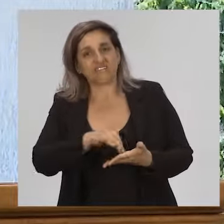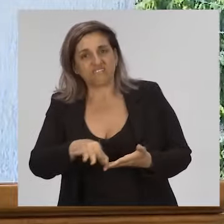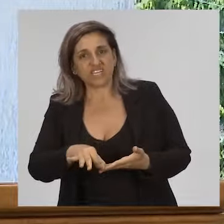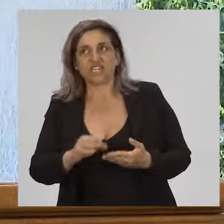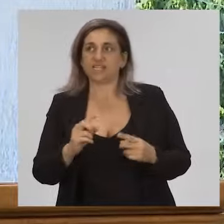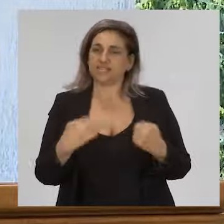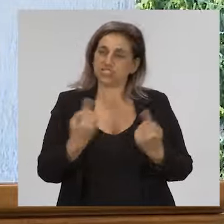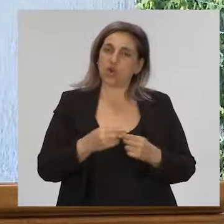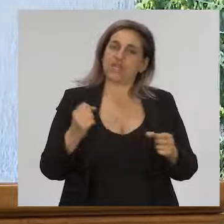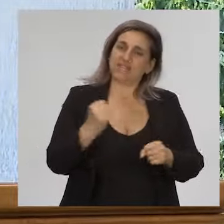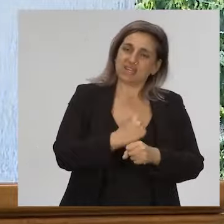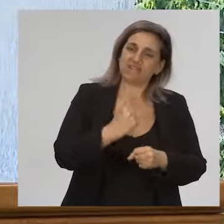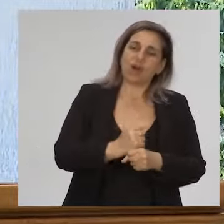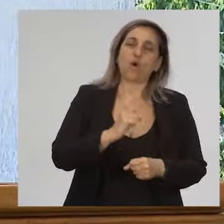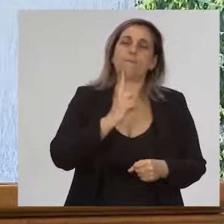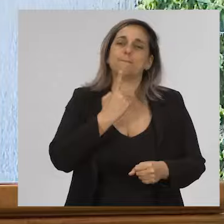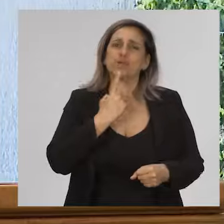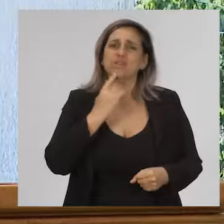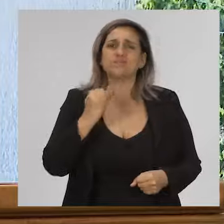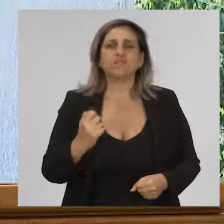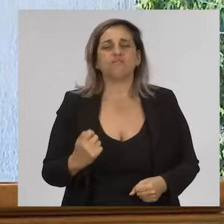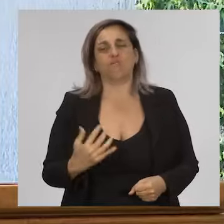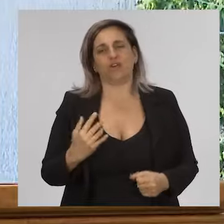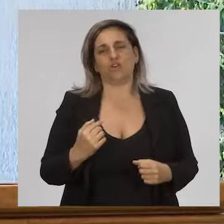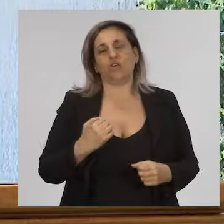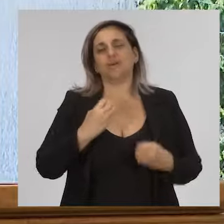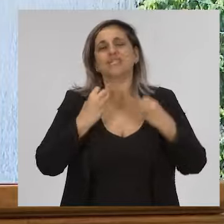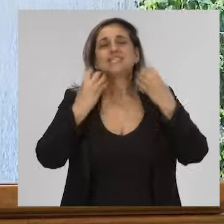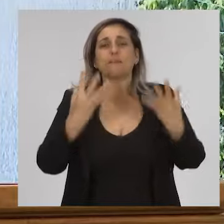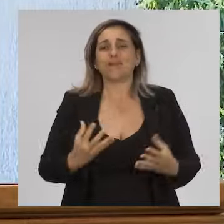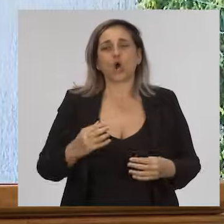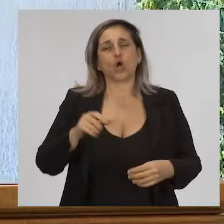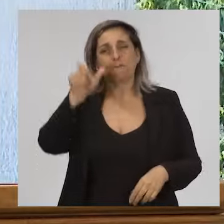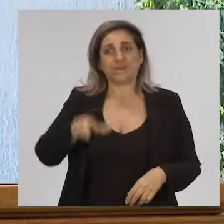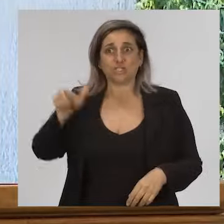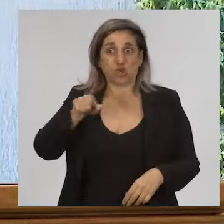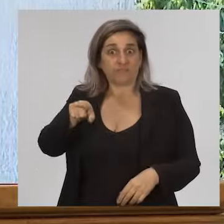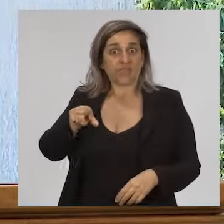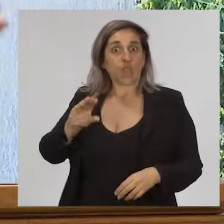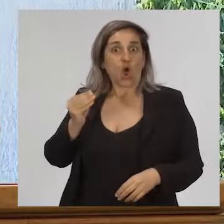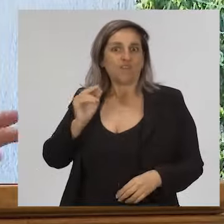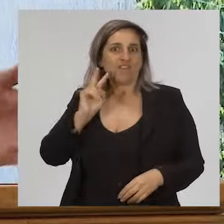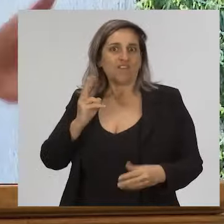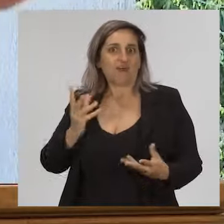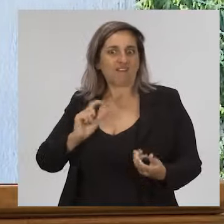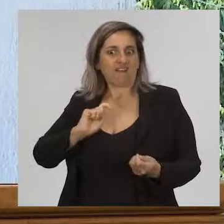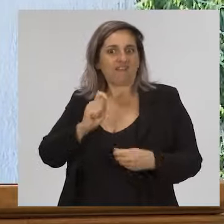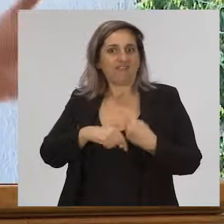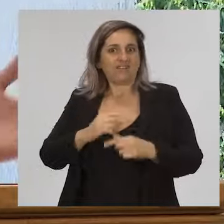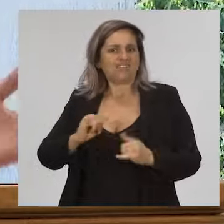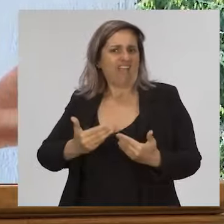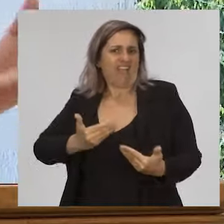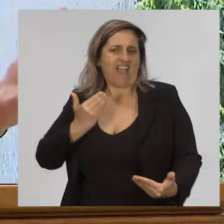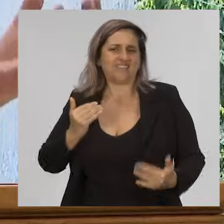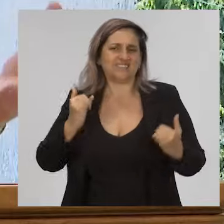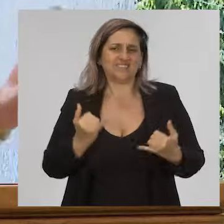servicio, participar en la actividad política, solo vale la pena si te hace mejor persona. Y yo creo que en estos muchachos estamos viendo